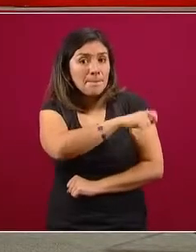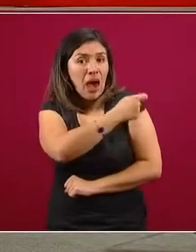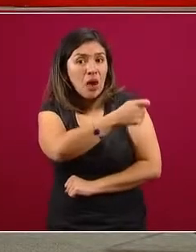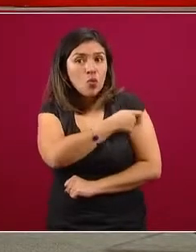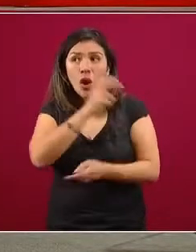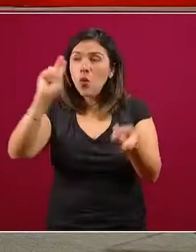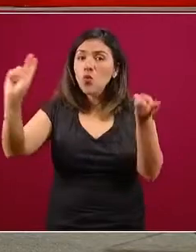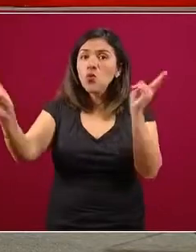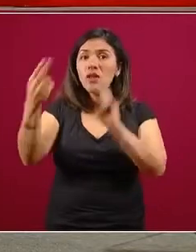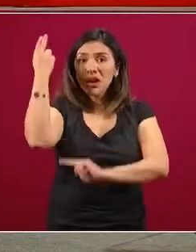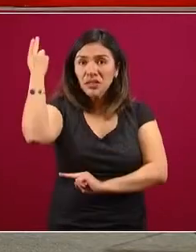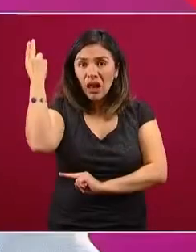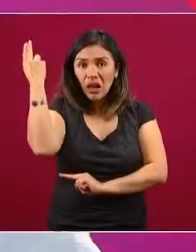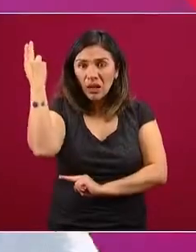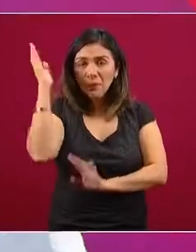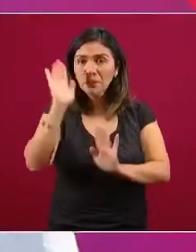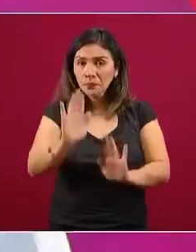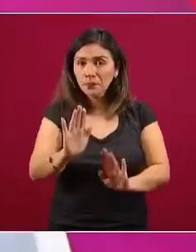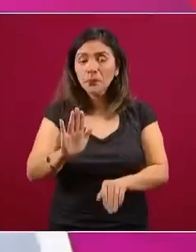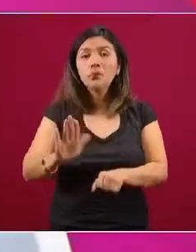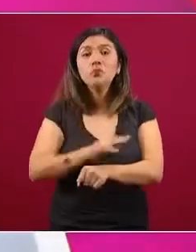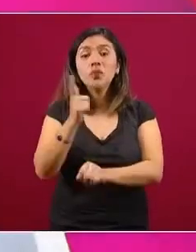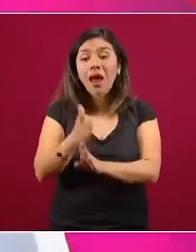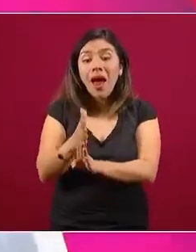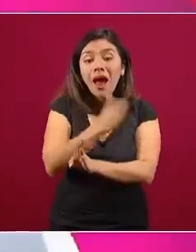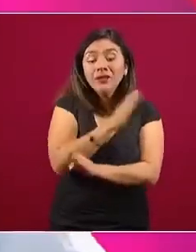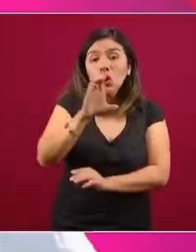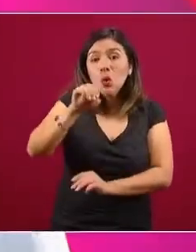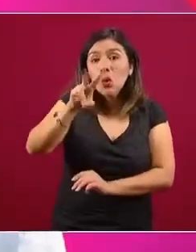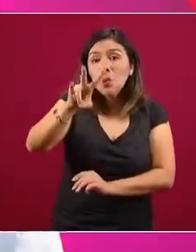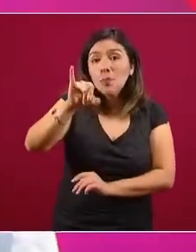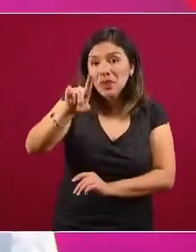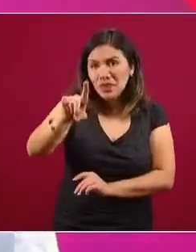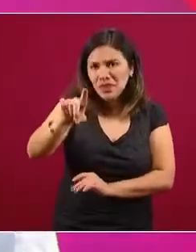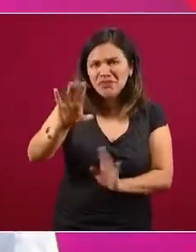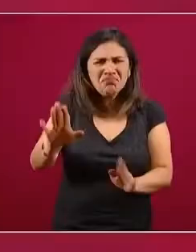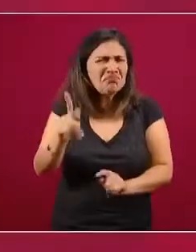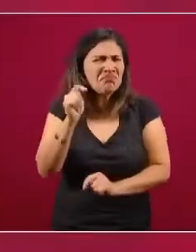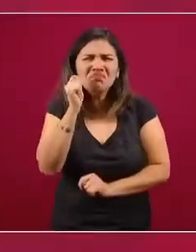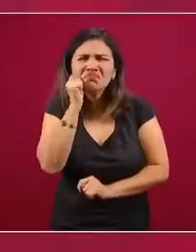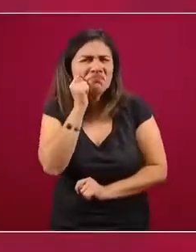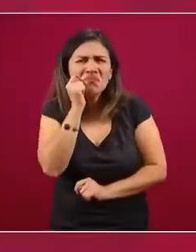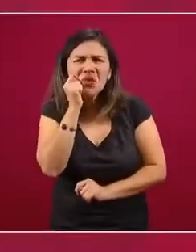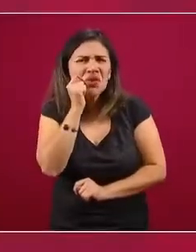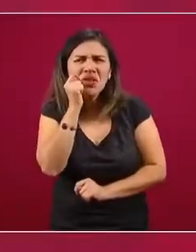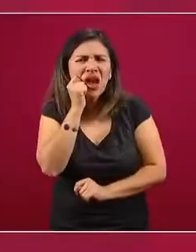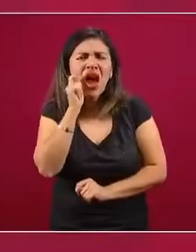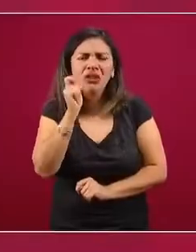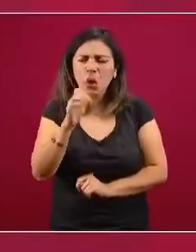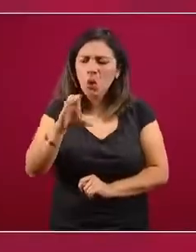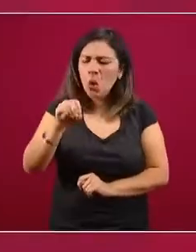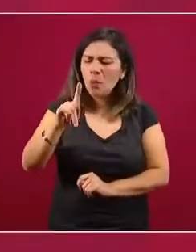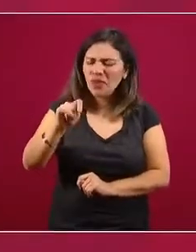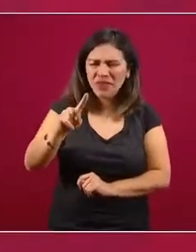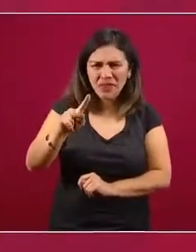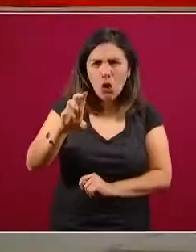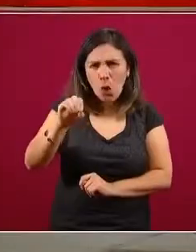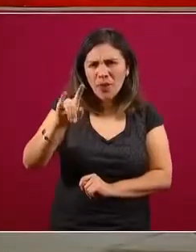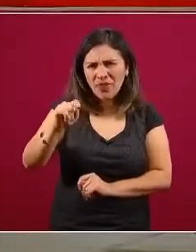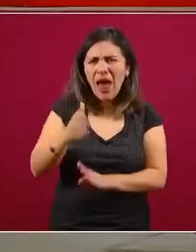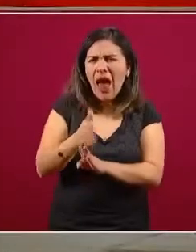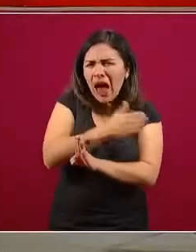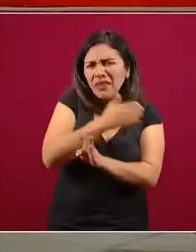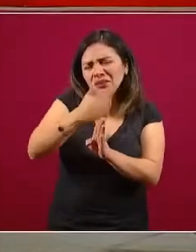acceso universal. Porque antes de COVID, independientemente independientemente de COVID. Y por